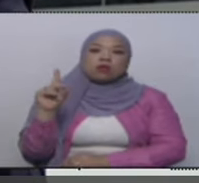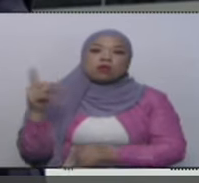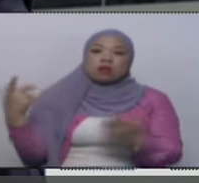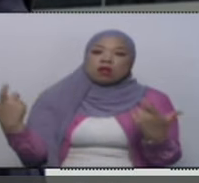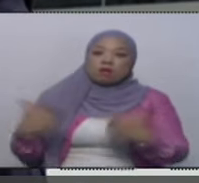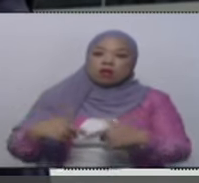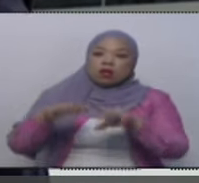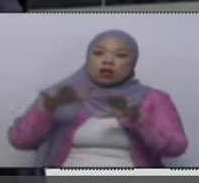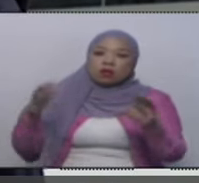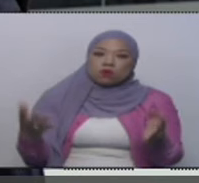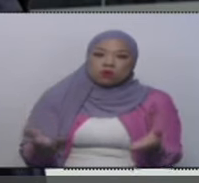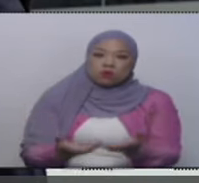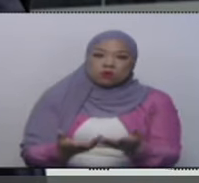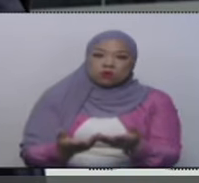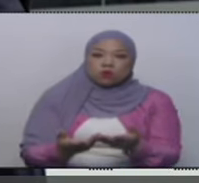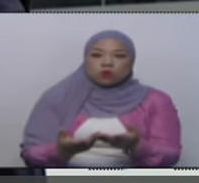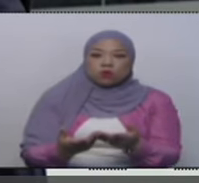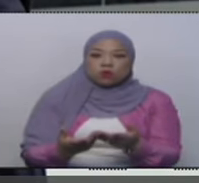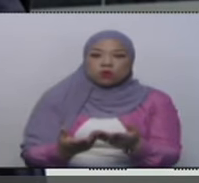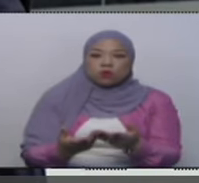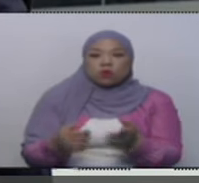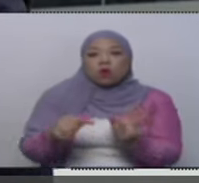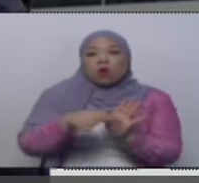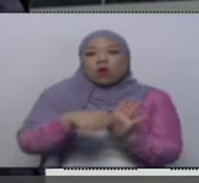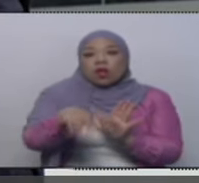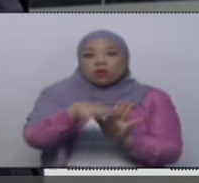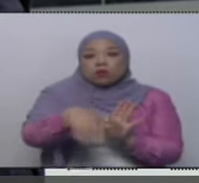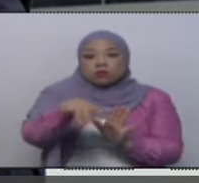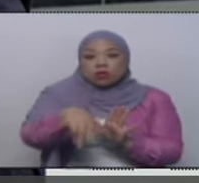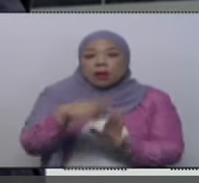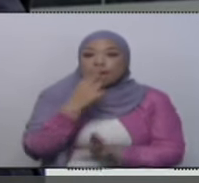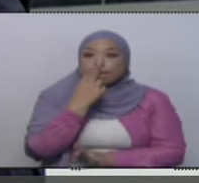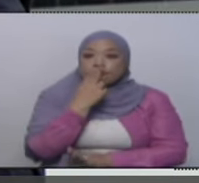Mundial, llamada así, donde Hitler,